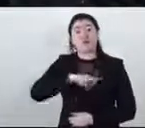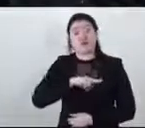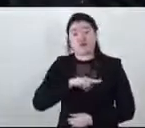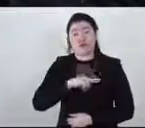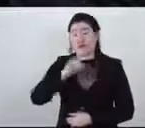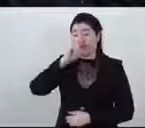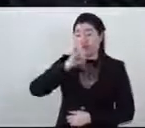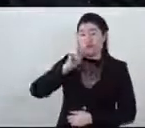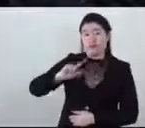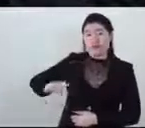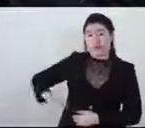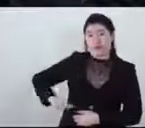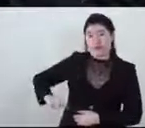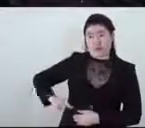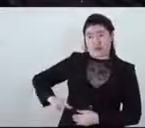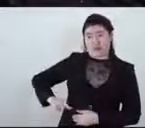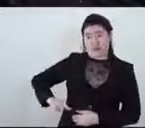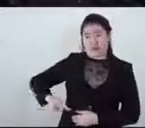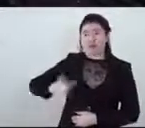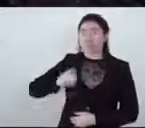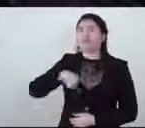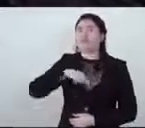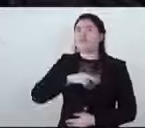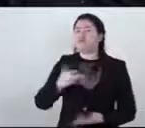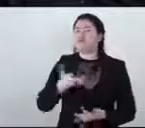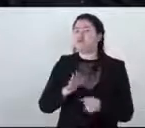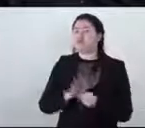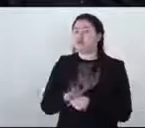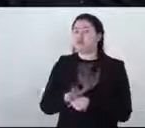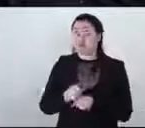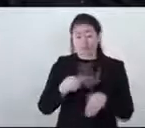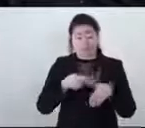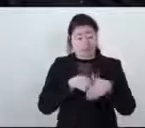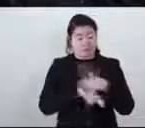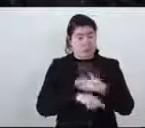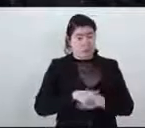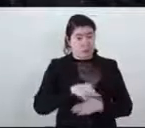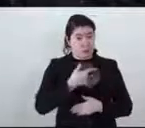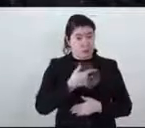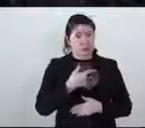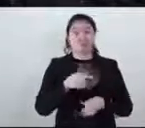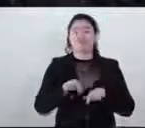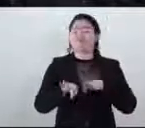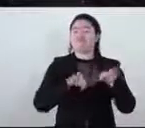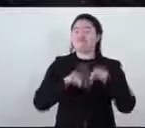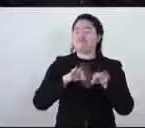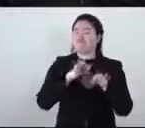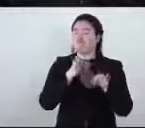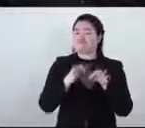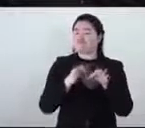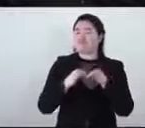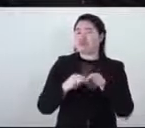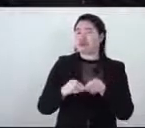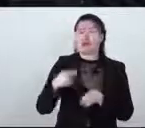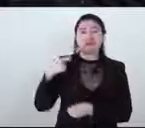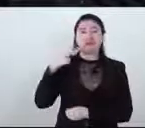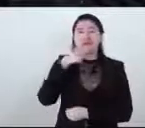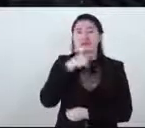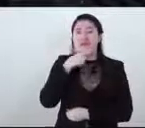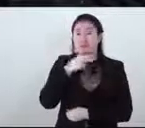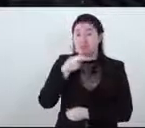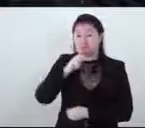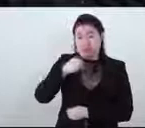a la jefa de gobierno, nos corresponde que la línea 12 pueda operar lo más pronto posible en condiciones de